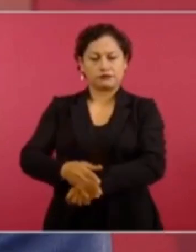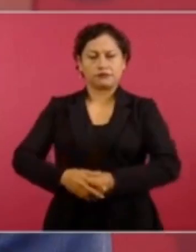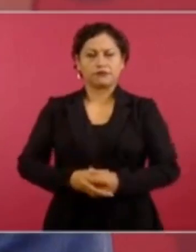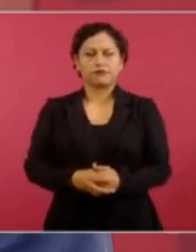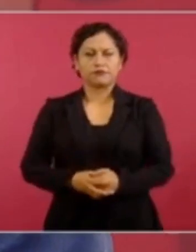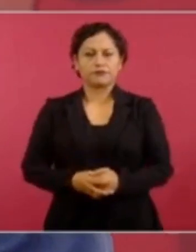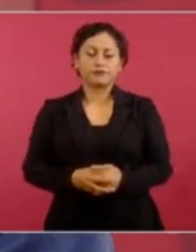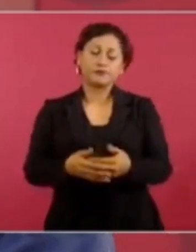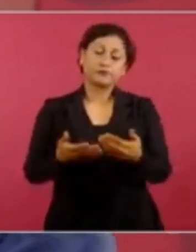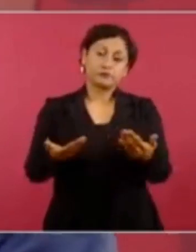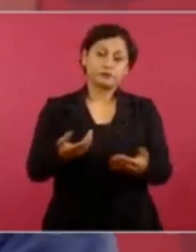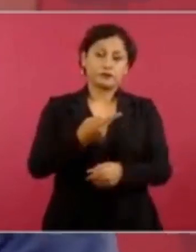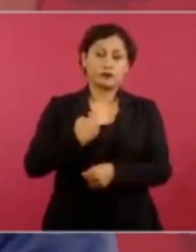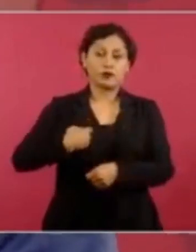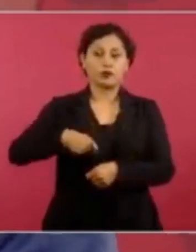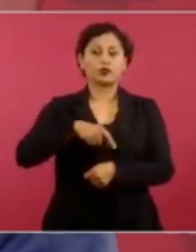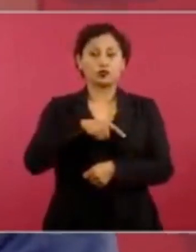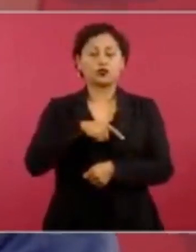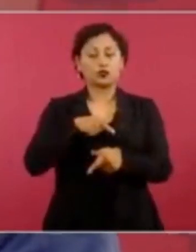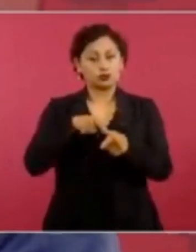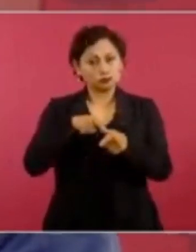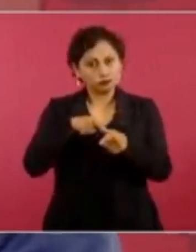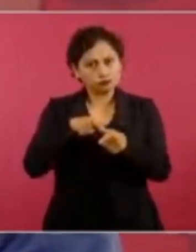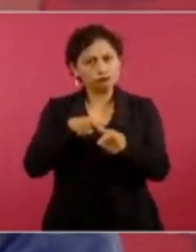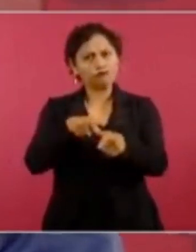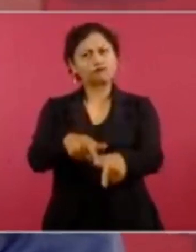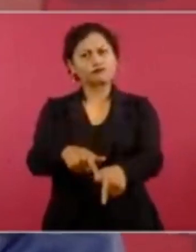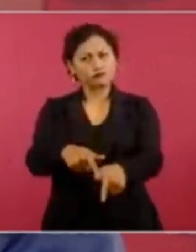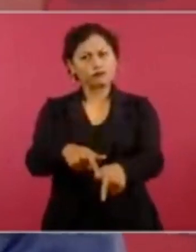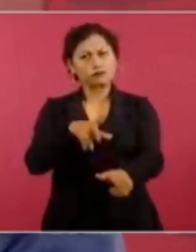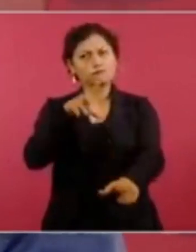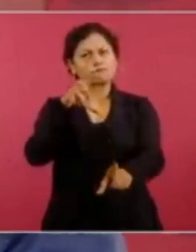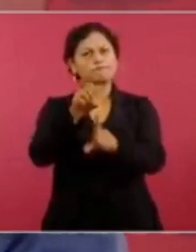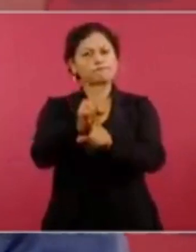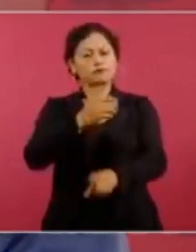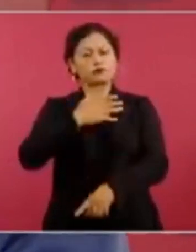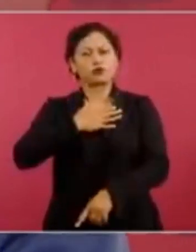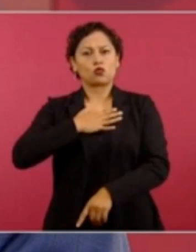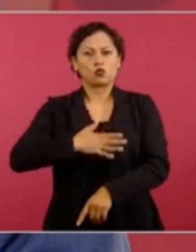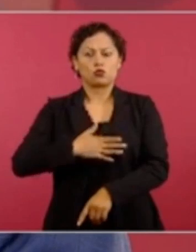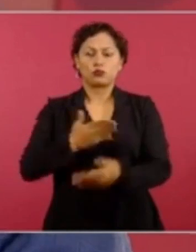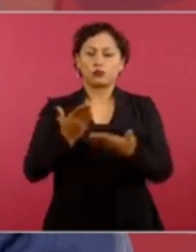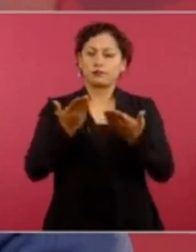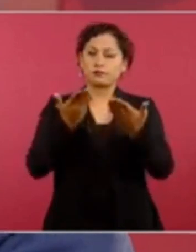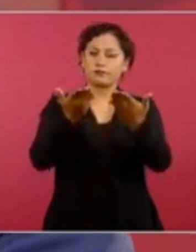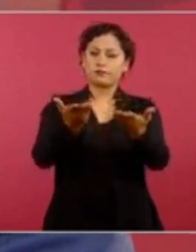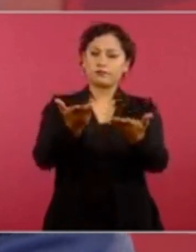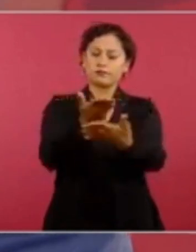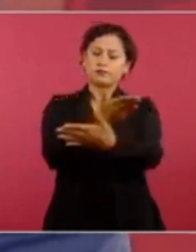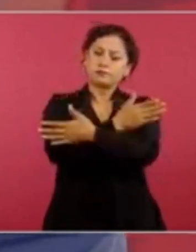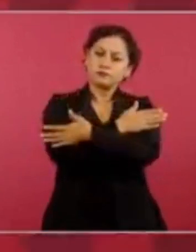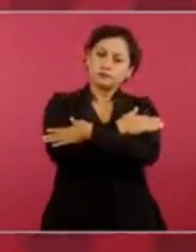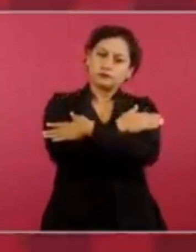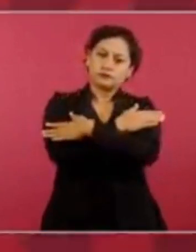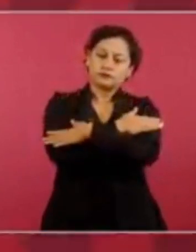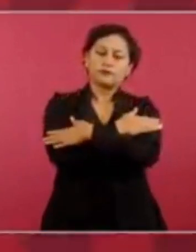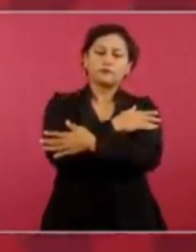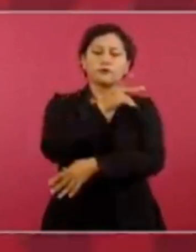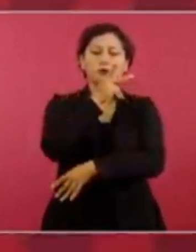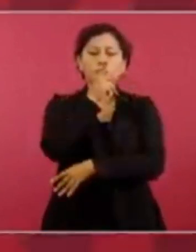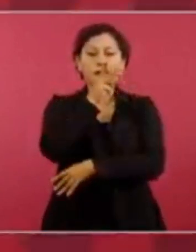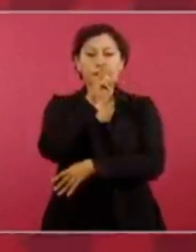haciendo justicia un abrazo a los papás a las mamás de los jóvenes